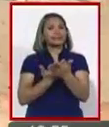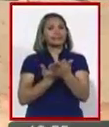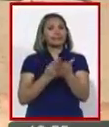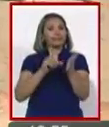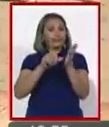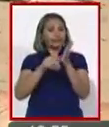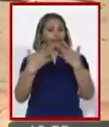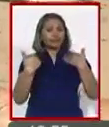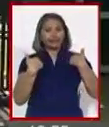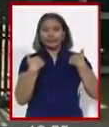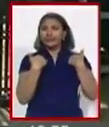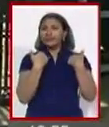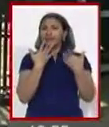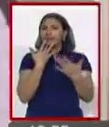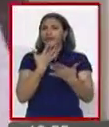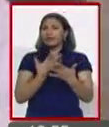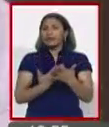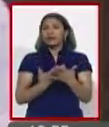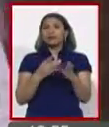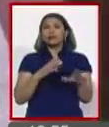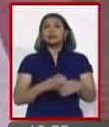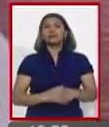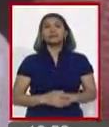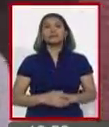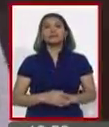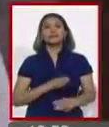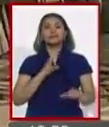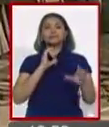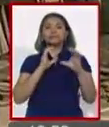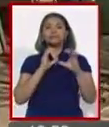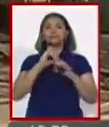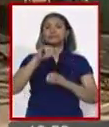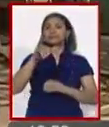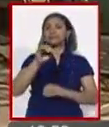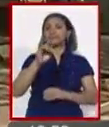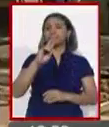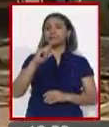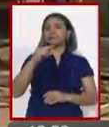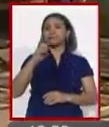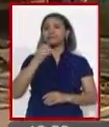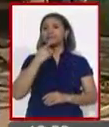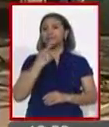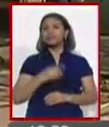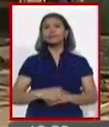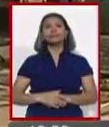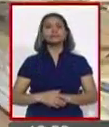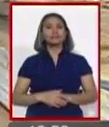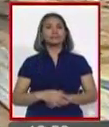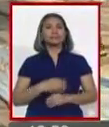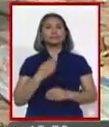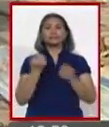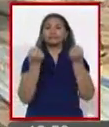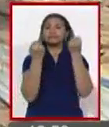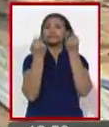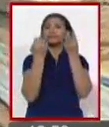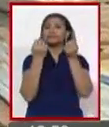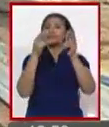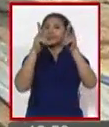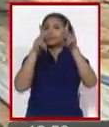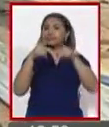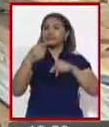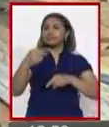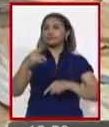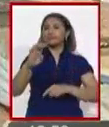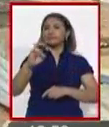nosotros tomaremos medidas. Por su parte, el vocero de comunicación, Jorge Landívar, informó que se está realizando un censo a los